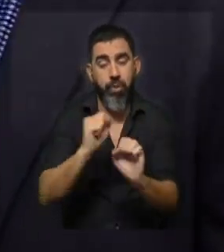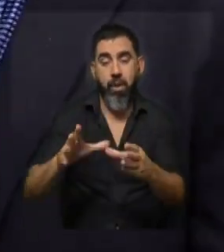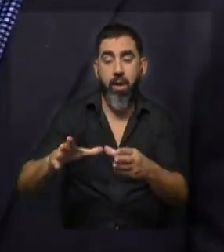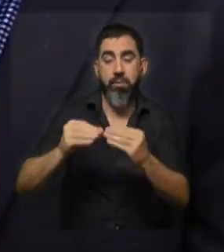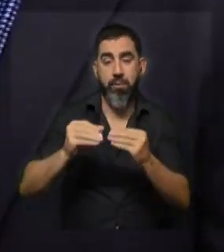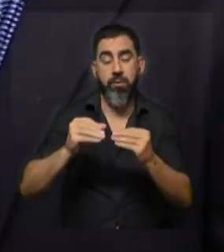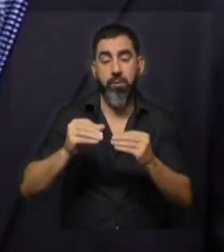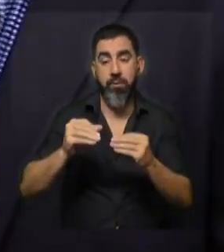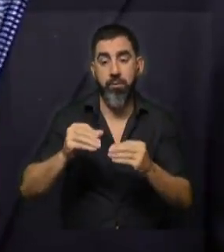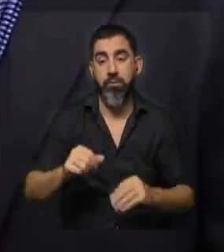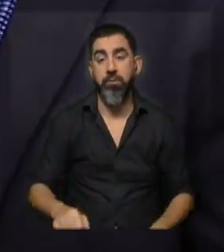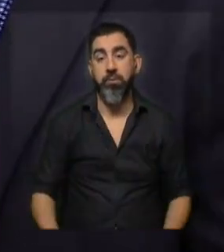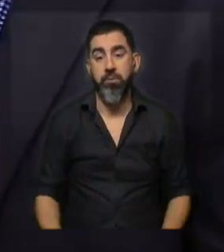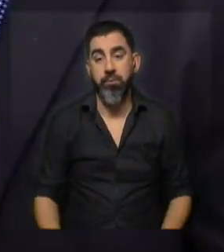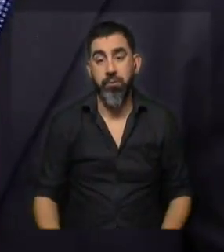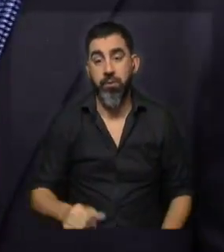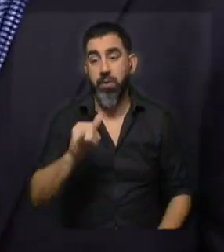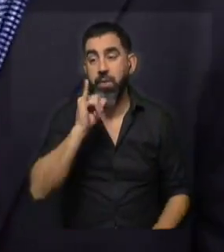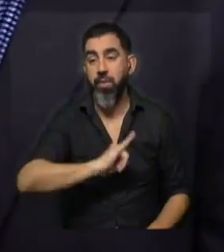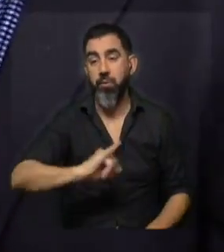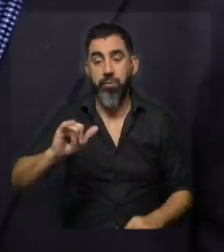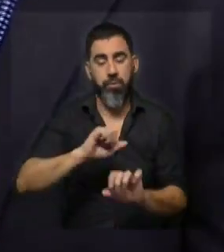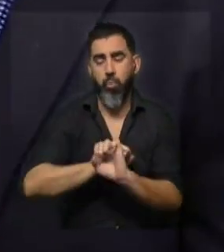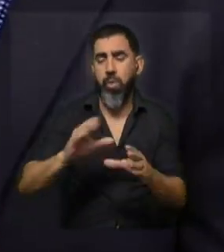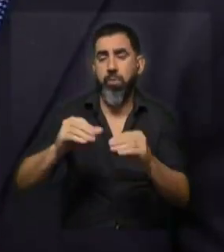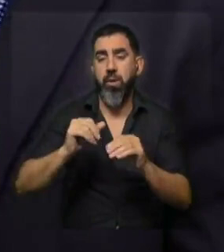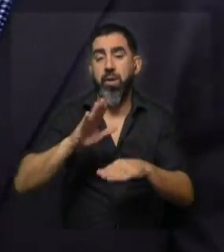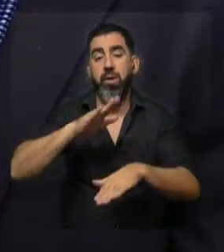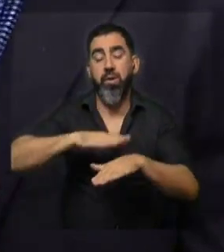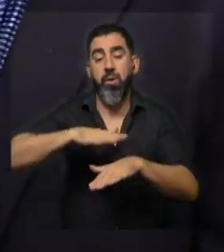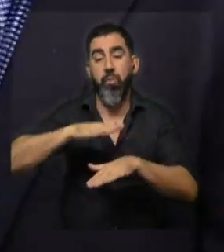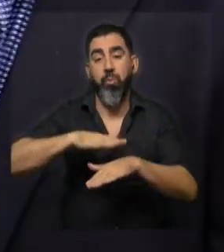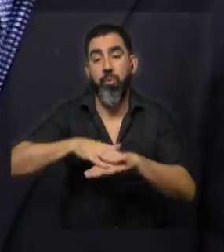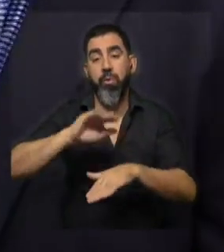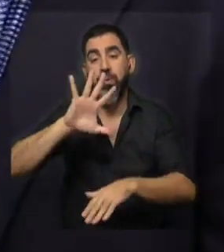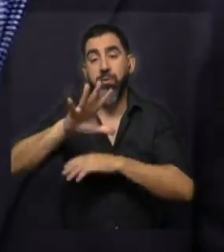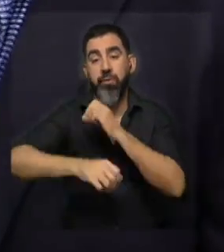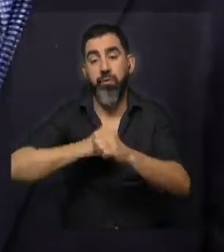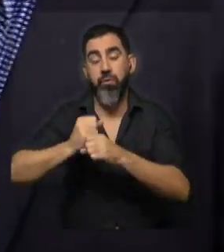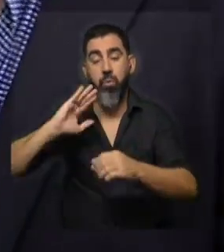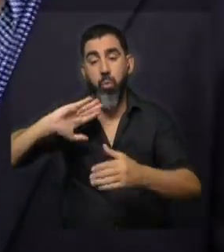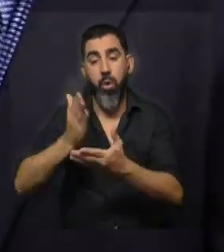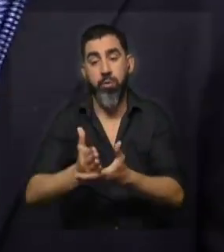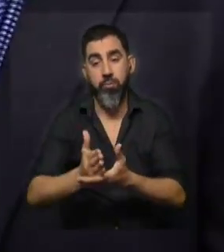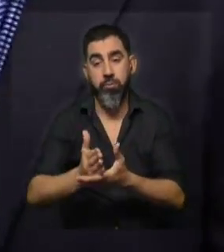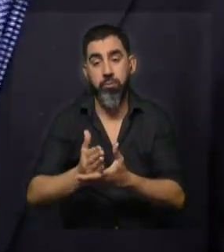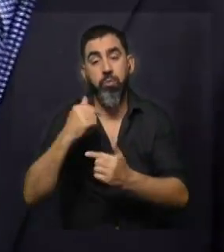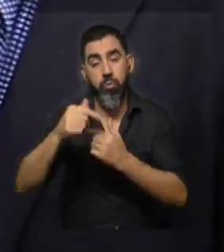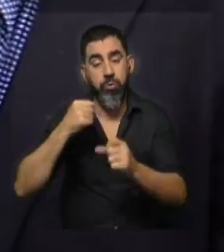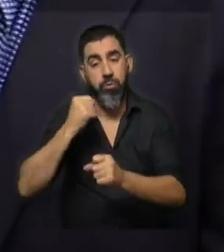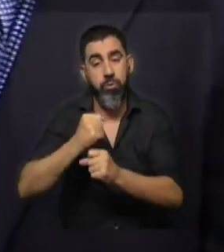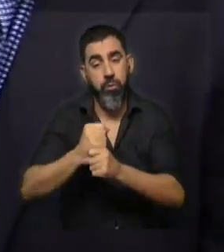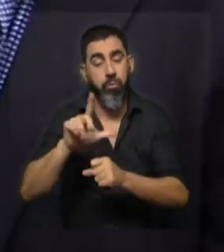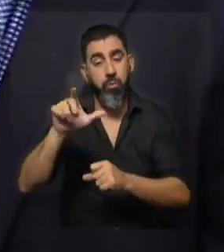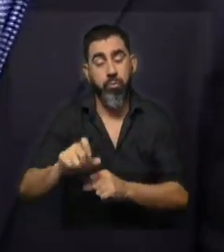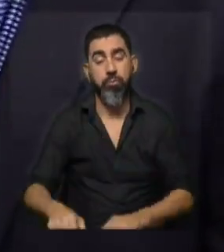esta denuncia que no podemos aceptar la responsabilidad de estos cinco años de sanción y que vamos a seguir trabajando obviamente